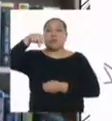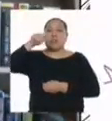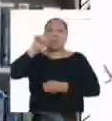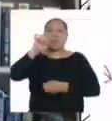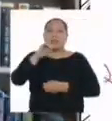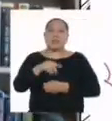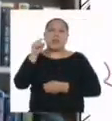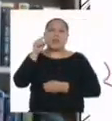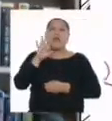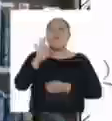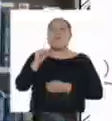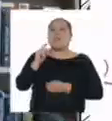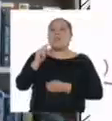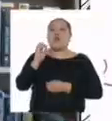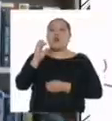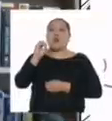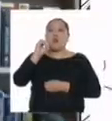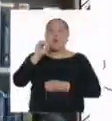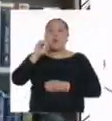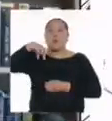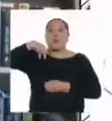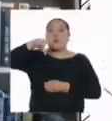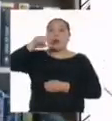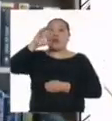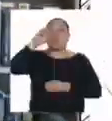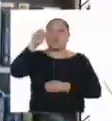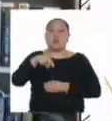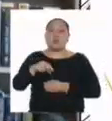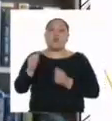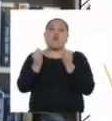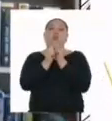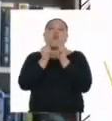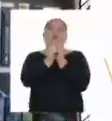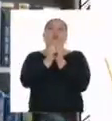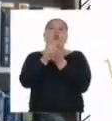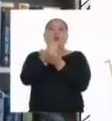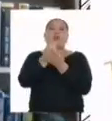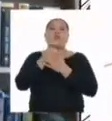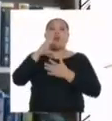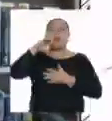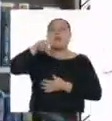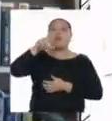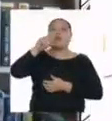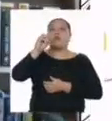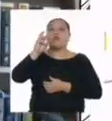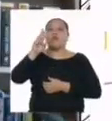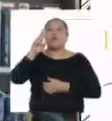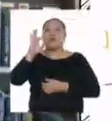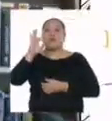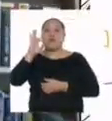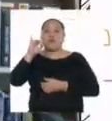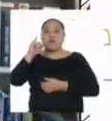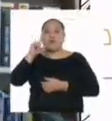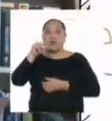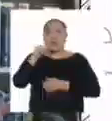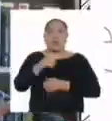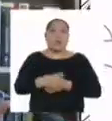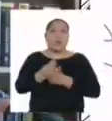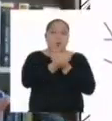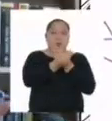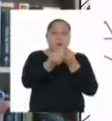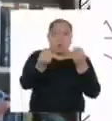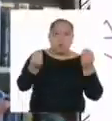fitoplancton, es realizado por medio del pigmento verde llamado clorofila. Es por esto que cuando existe una